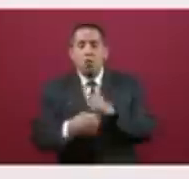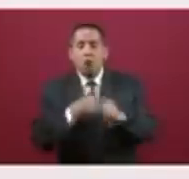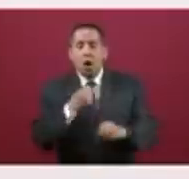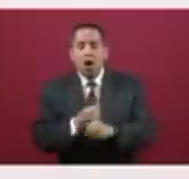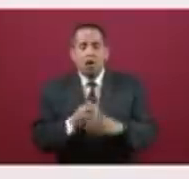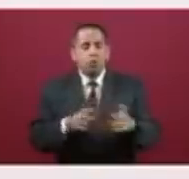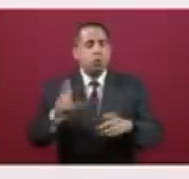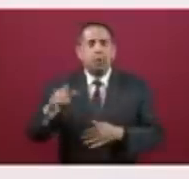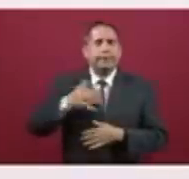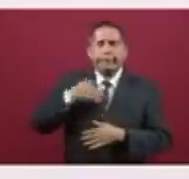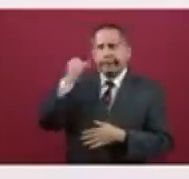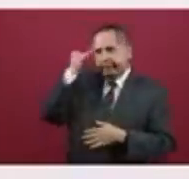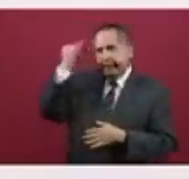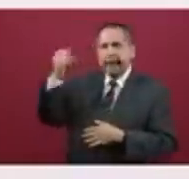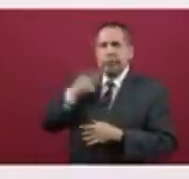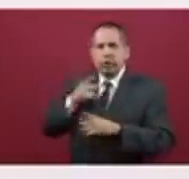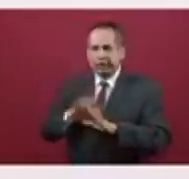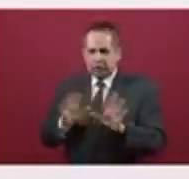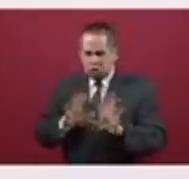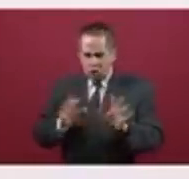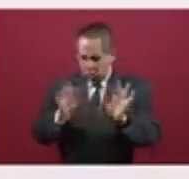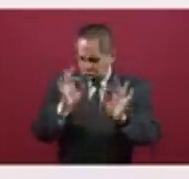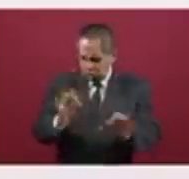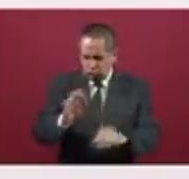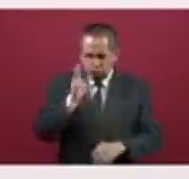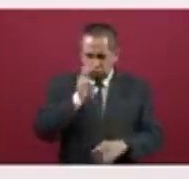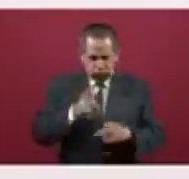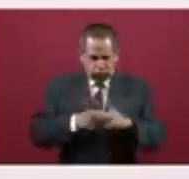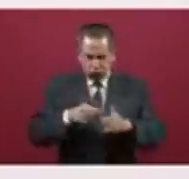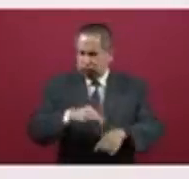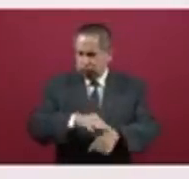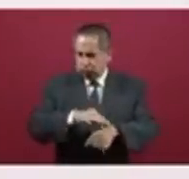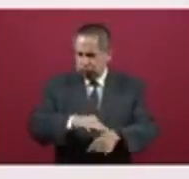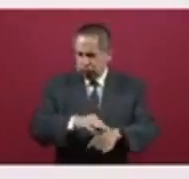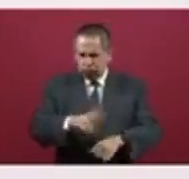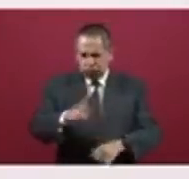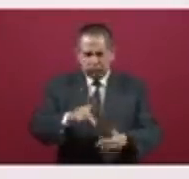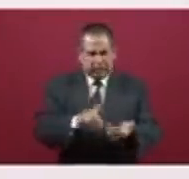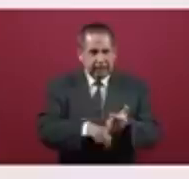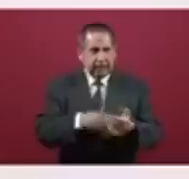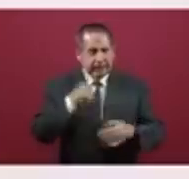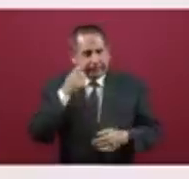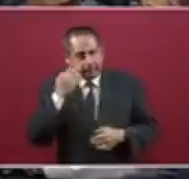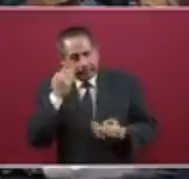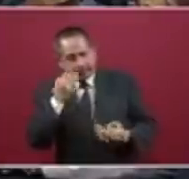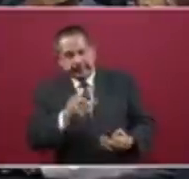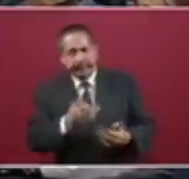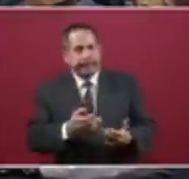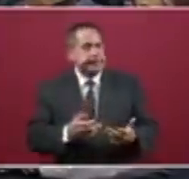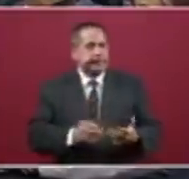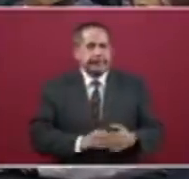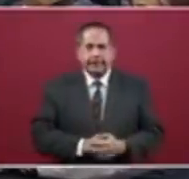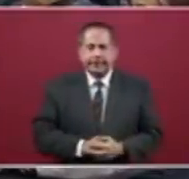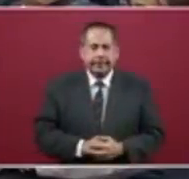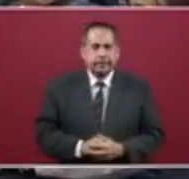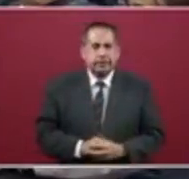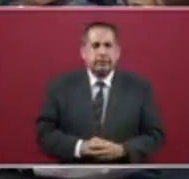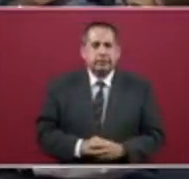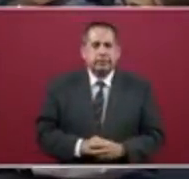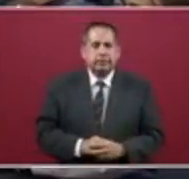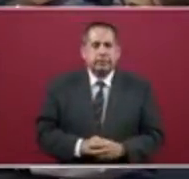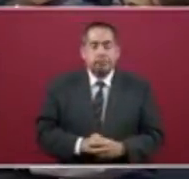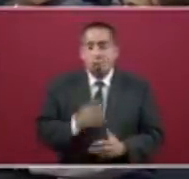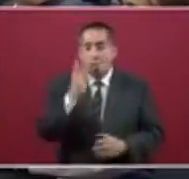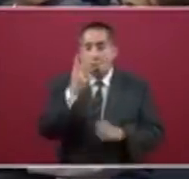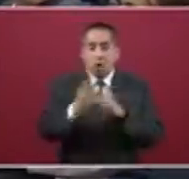ideológico o político desde juicio práctico a